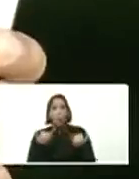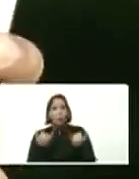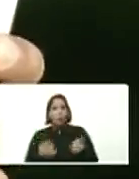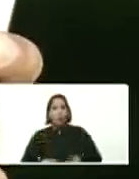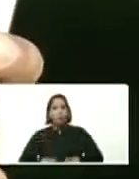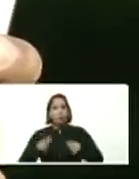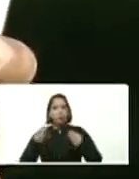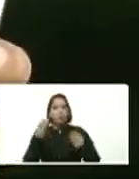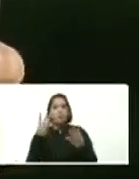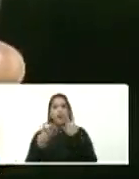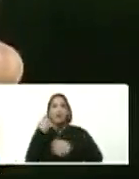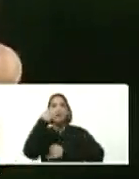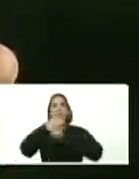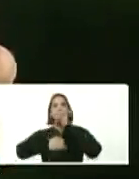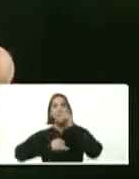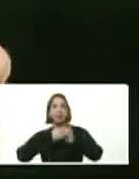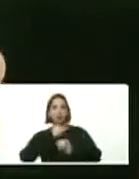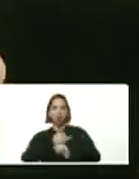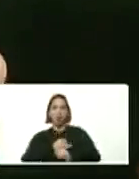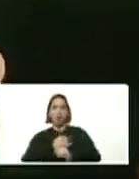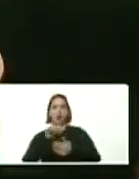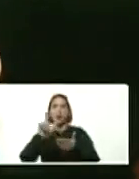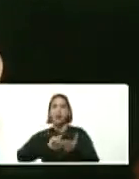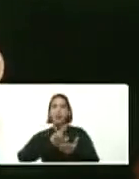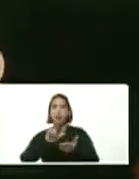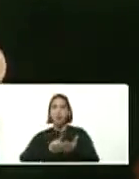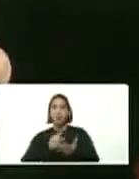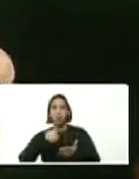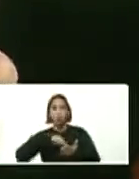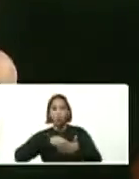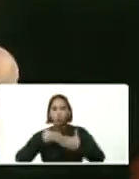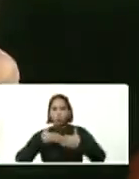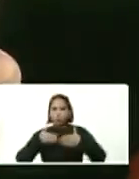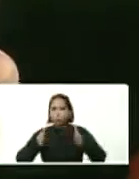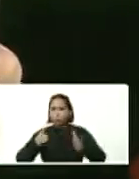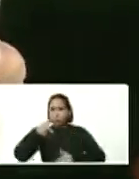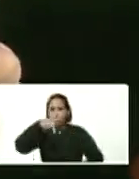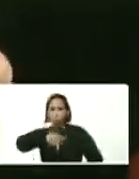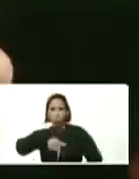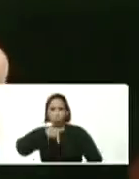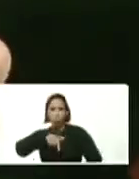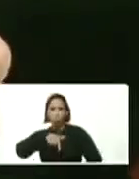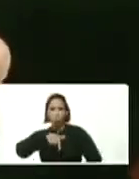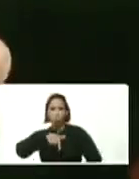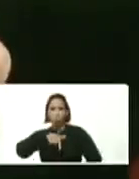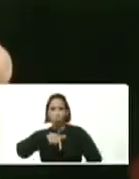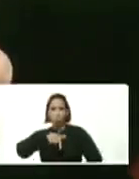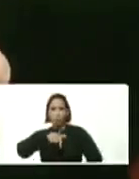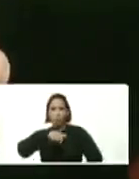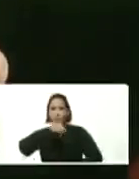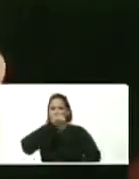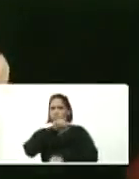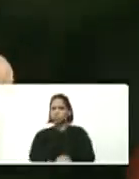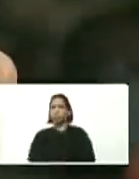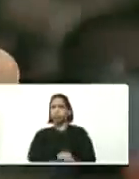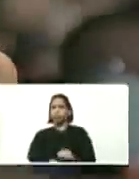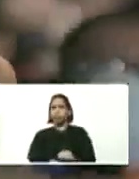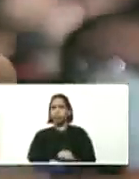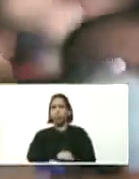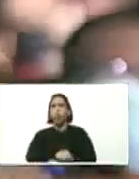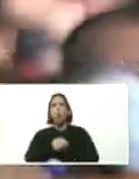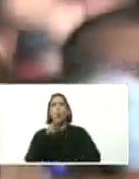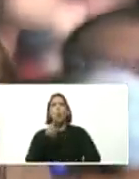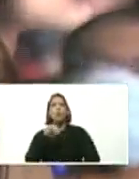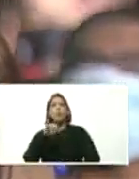presentado en la Feria Internacional del Libro que estamos inaugurando hoy, Esclavos Unidos. Elena,